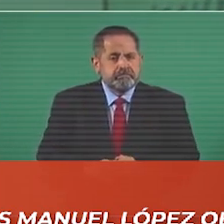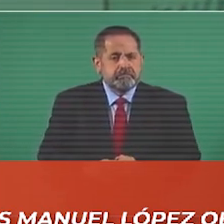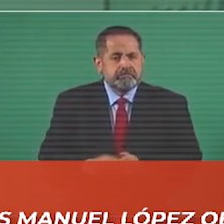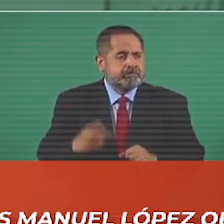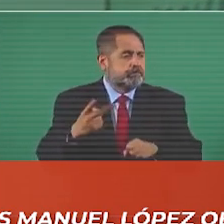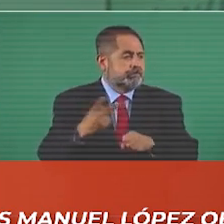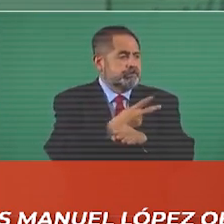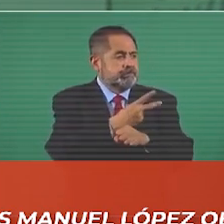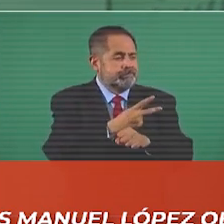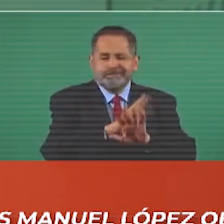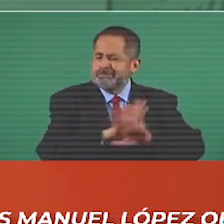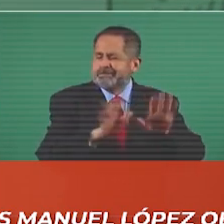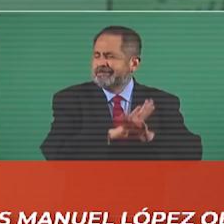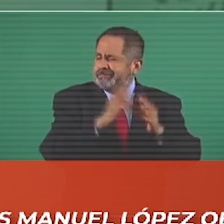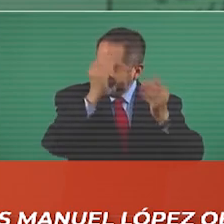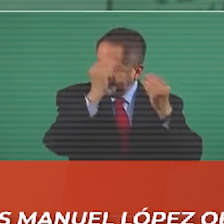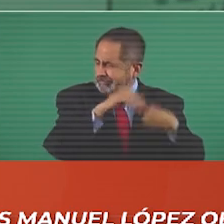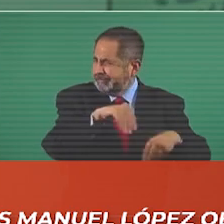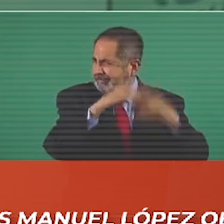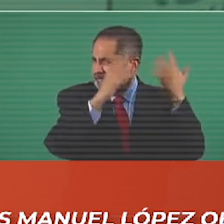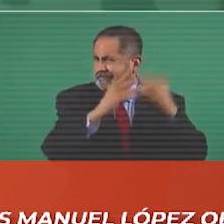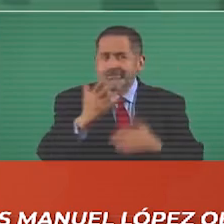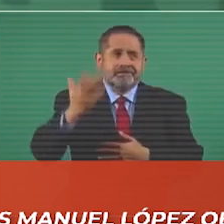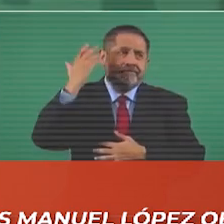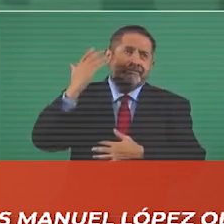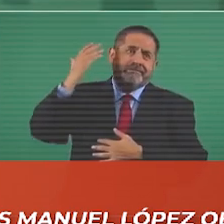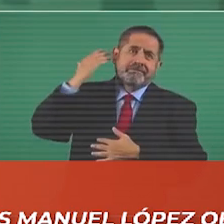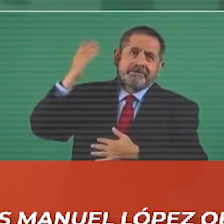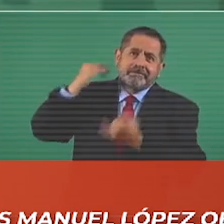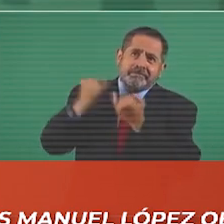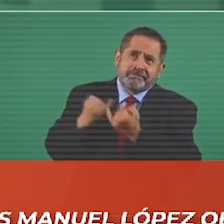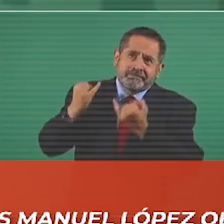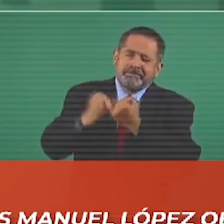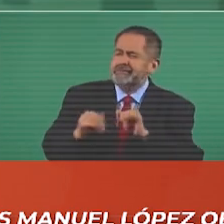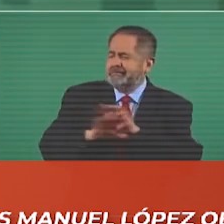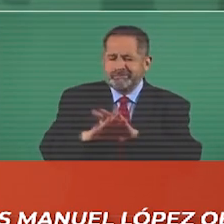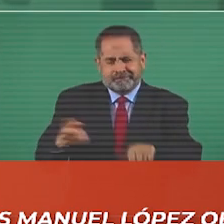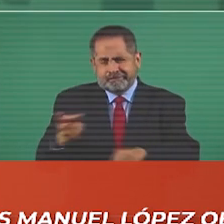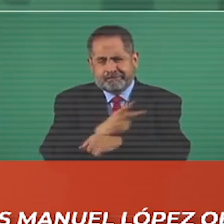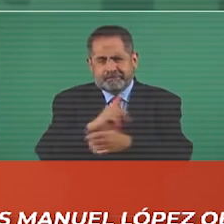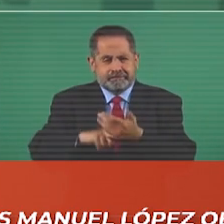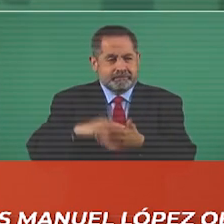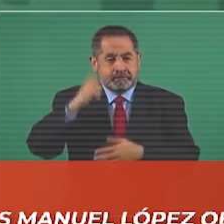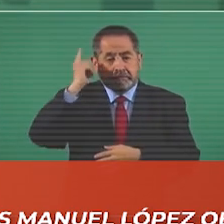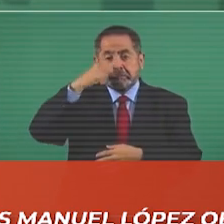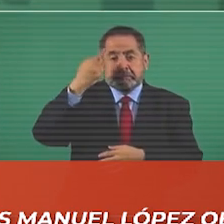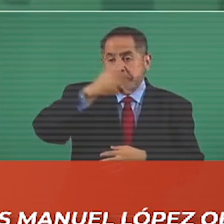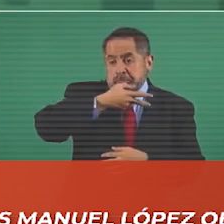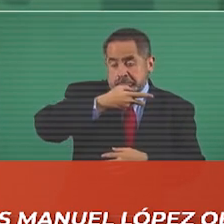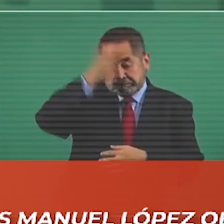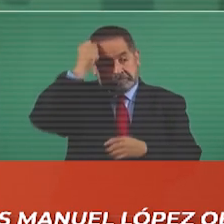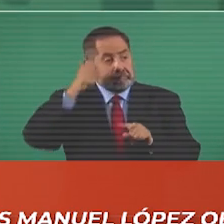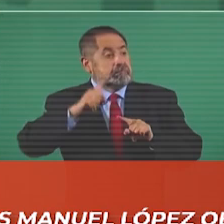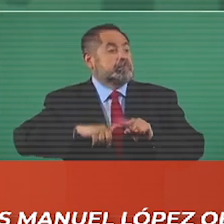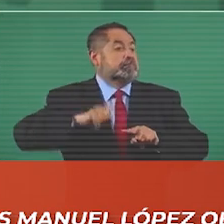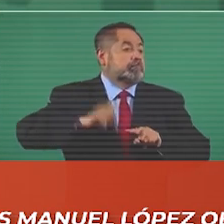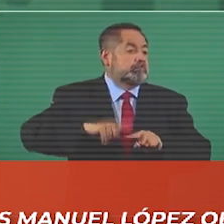dejar en el pasado esas prácticas del tapadismo,